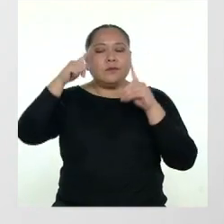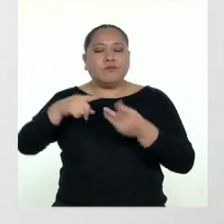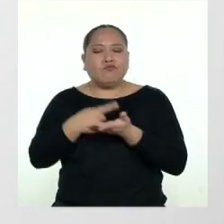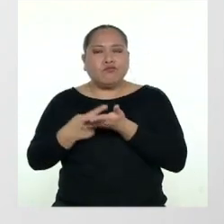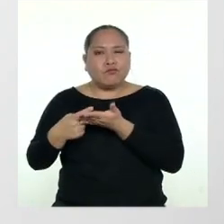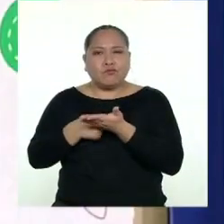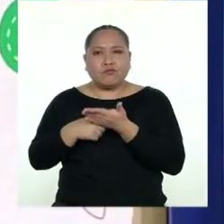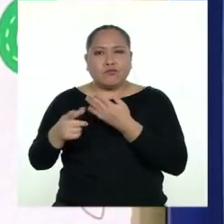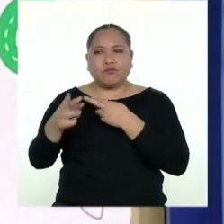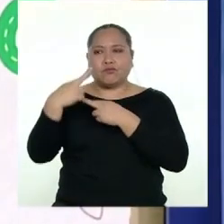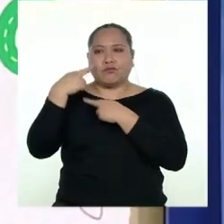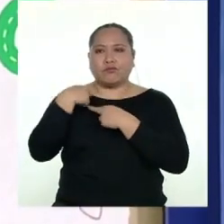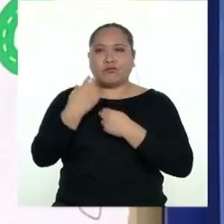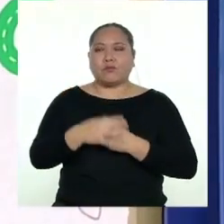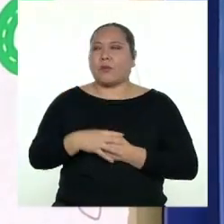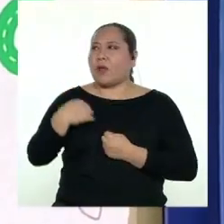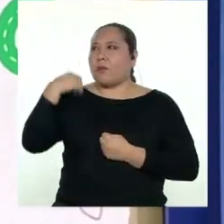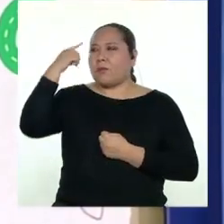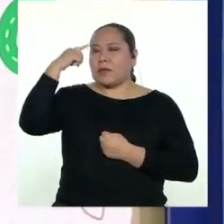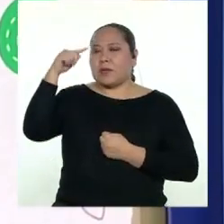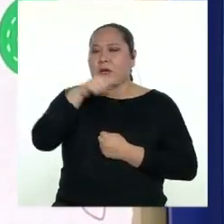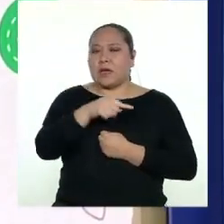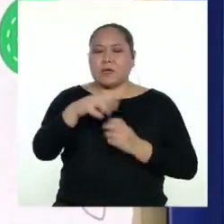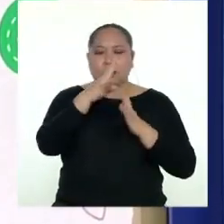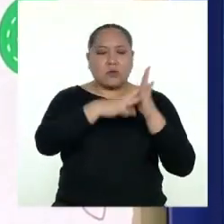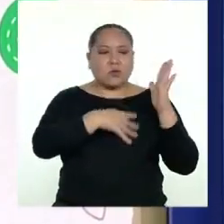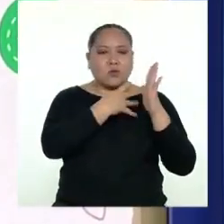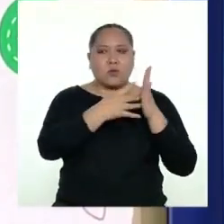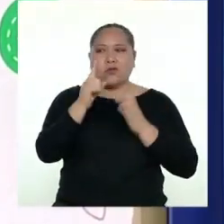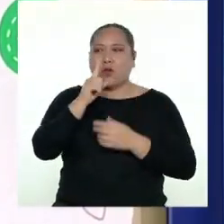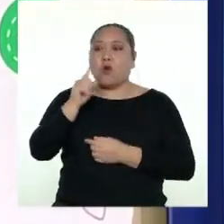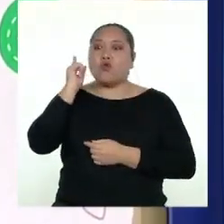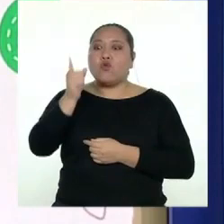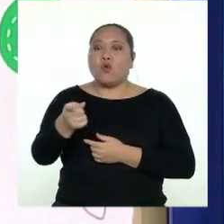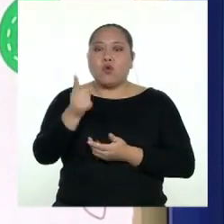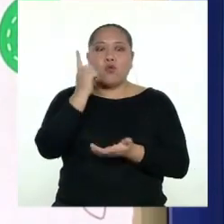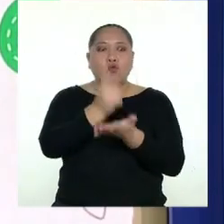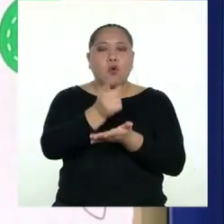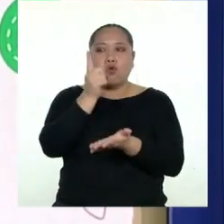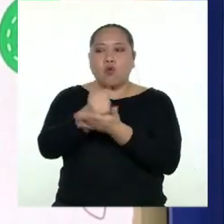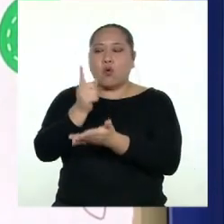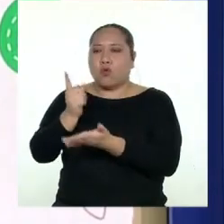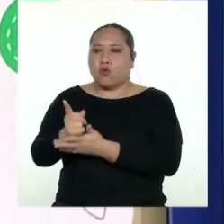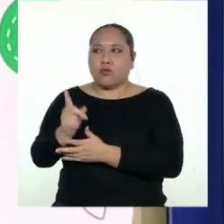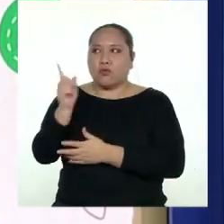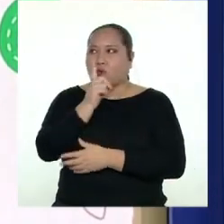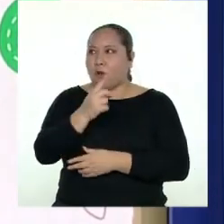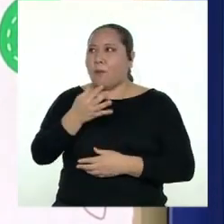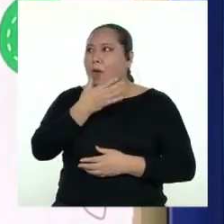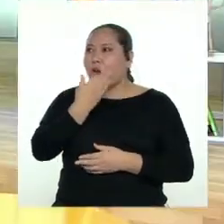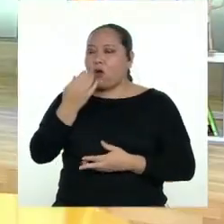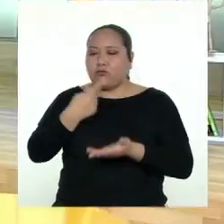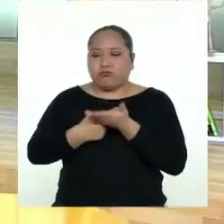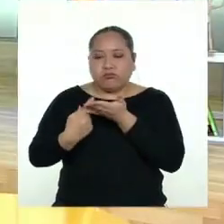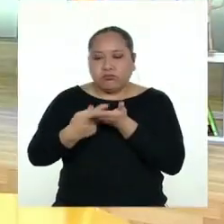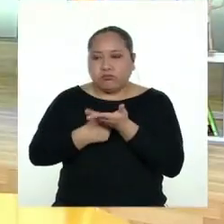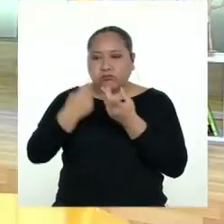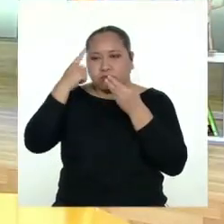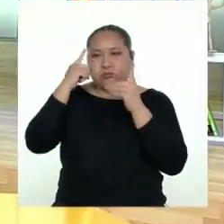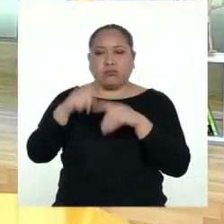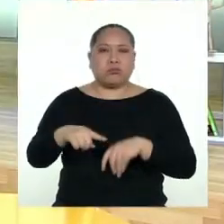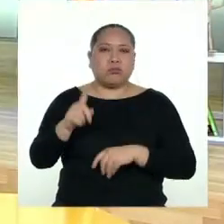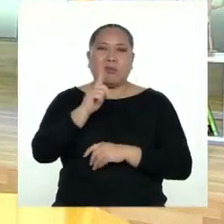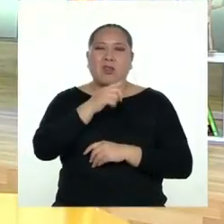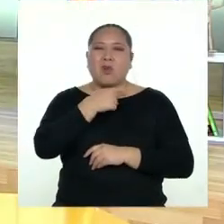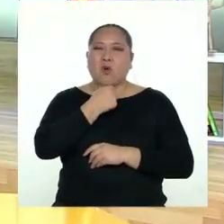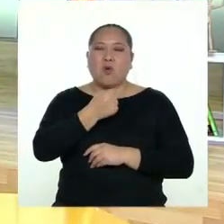realizarán previamente? Creo que es porque las rutinas no deben ser impuestas, sino el resultado de un acuerdo. A nadie le